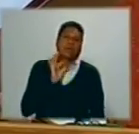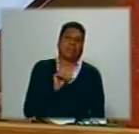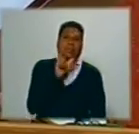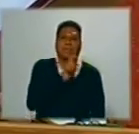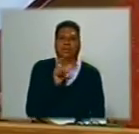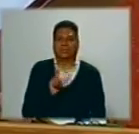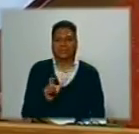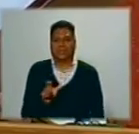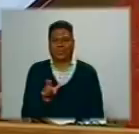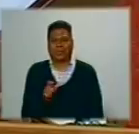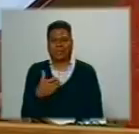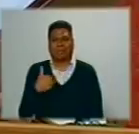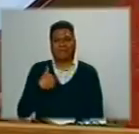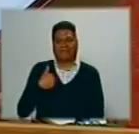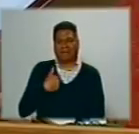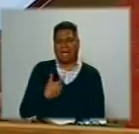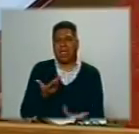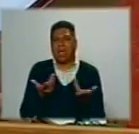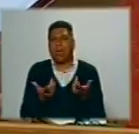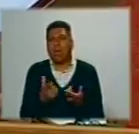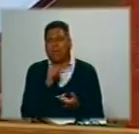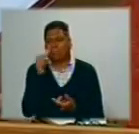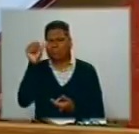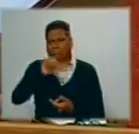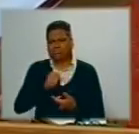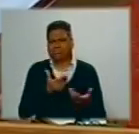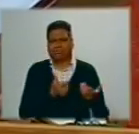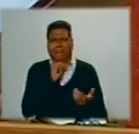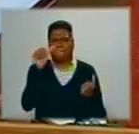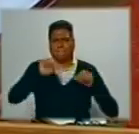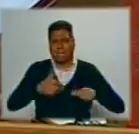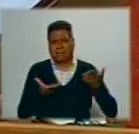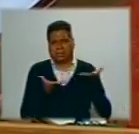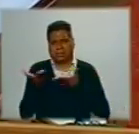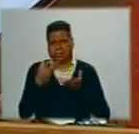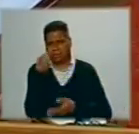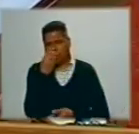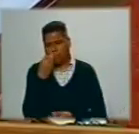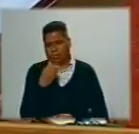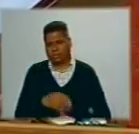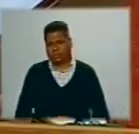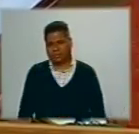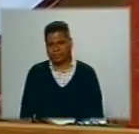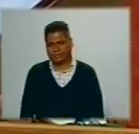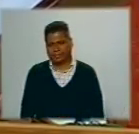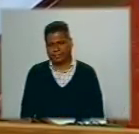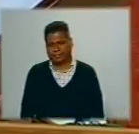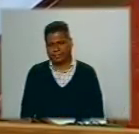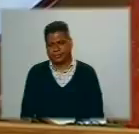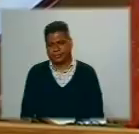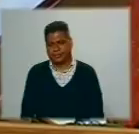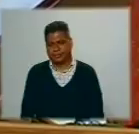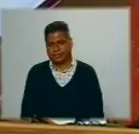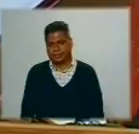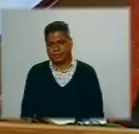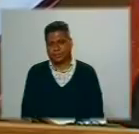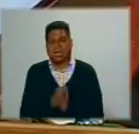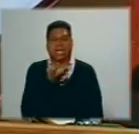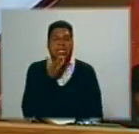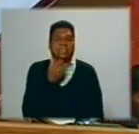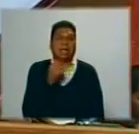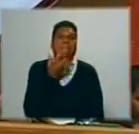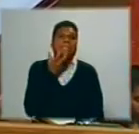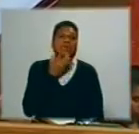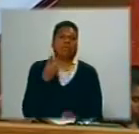por deficiencias y mala calidad de los bienes y servicios. 14. A la protección ante los contratos de adhesión que sean